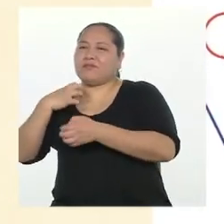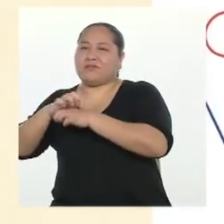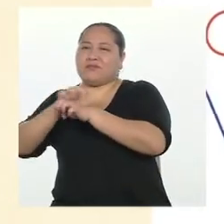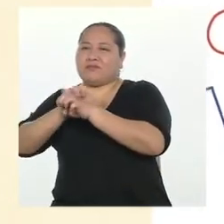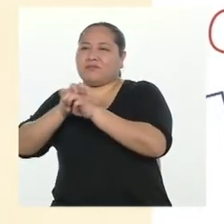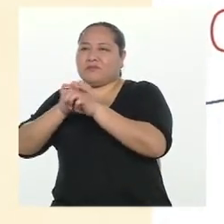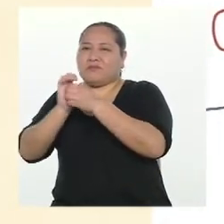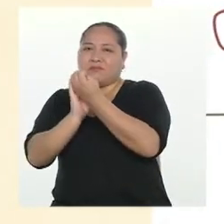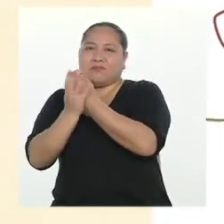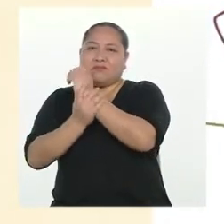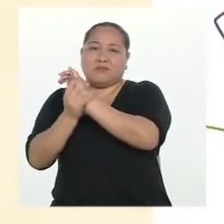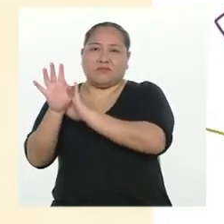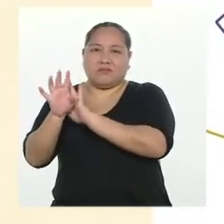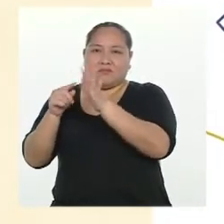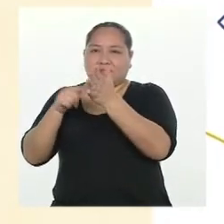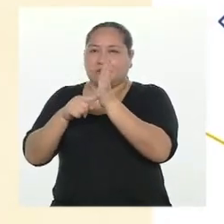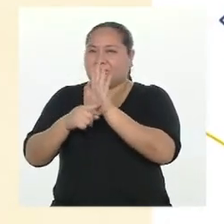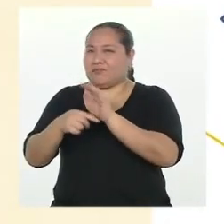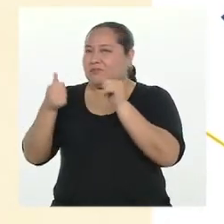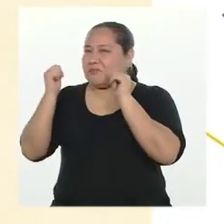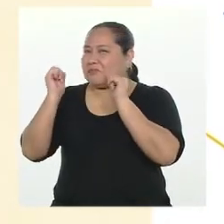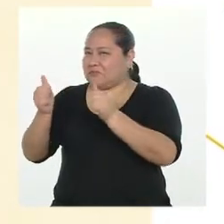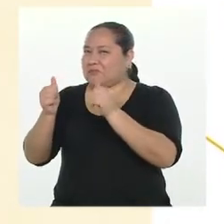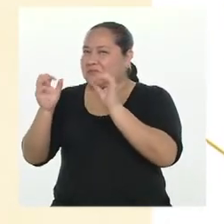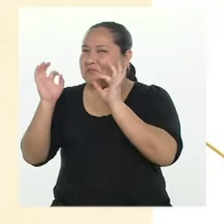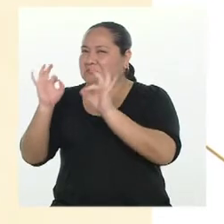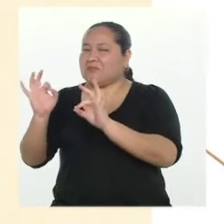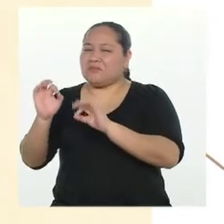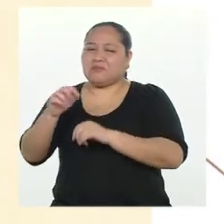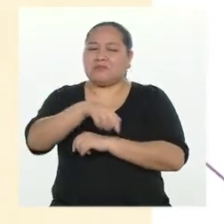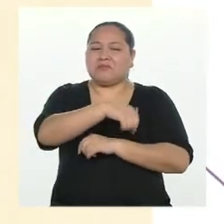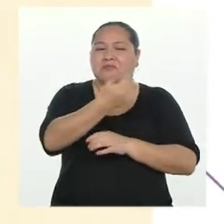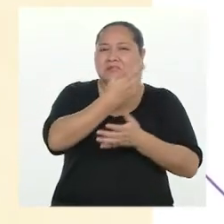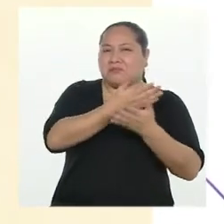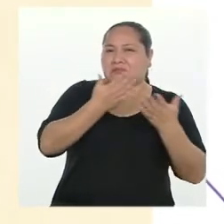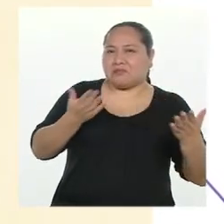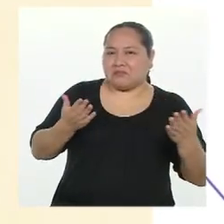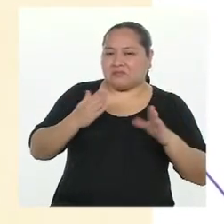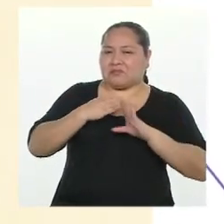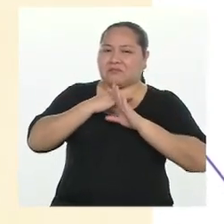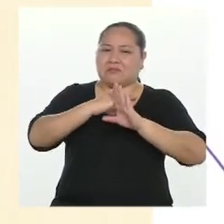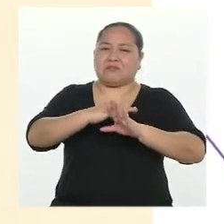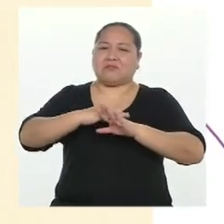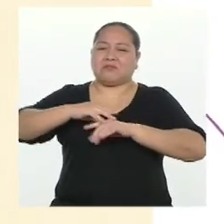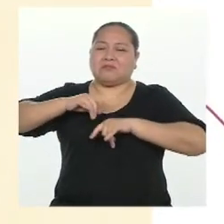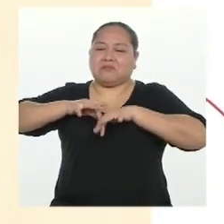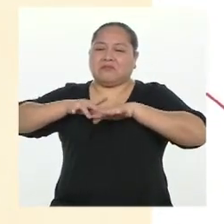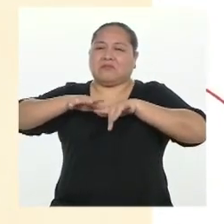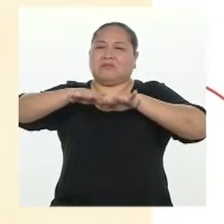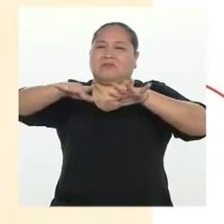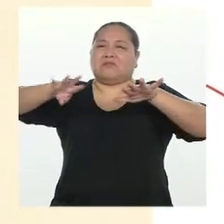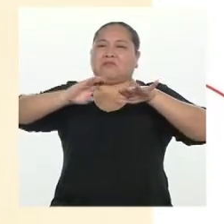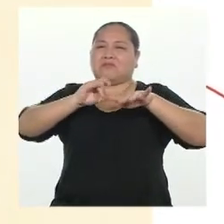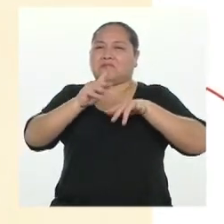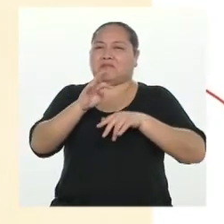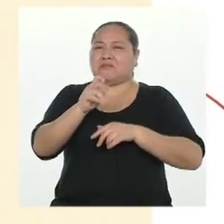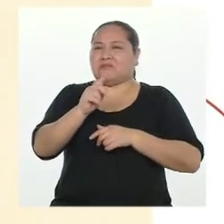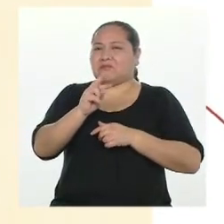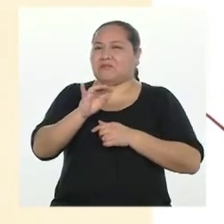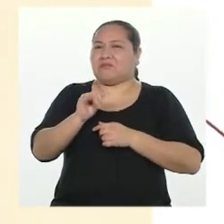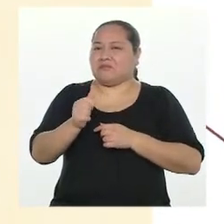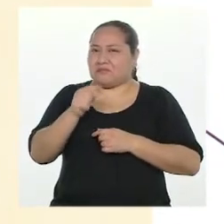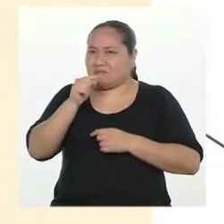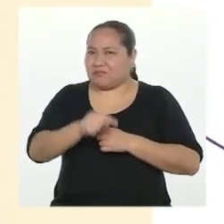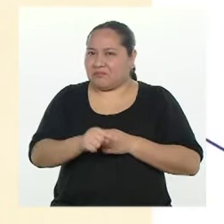la limpieza de las manos, será más efectivo que otras sustancias para evitar la propagación de las bacterias.